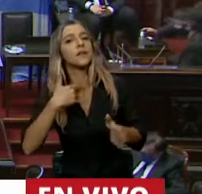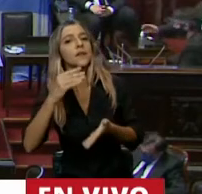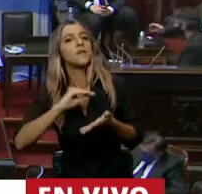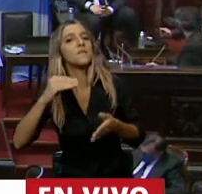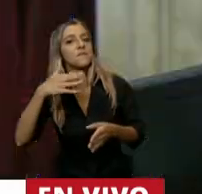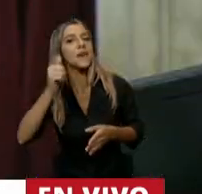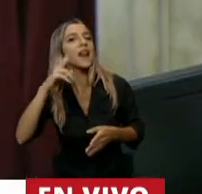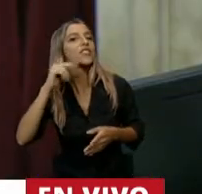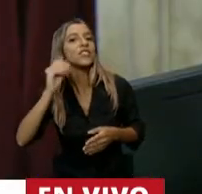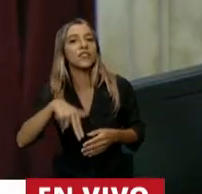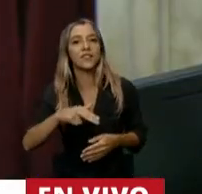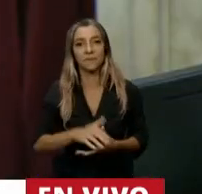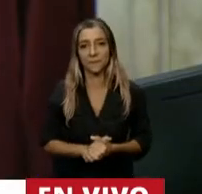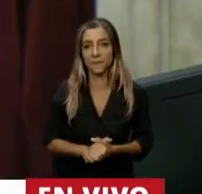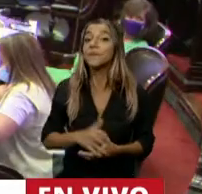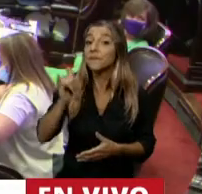Sí, diputada.